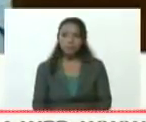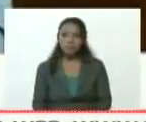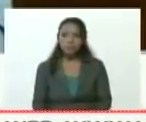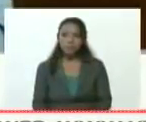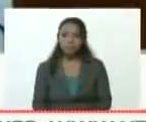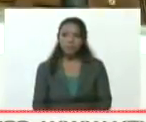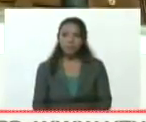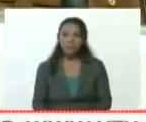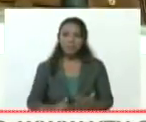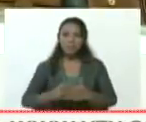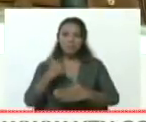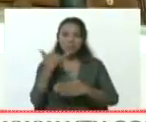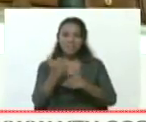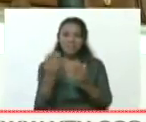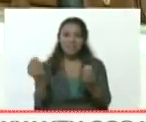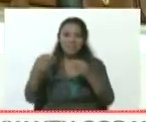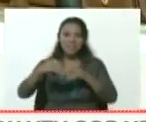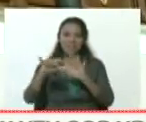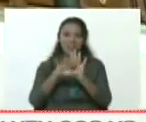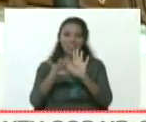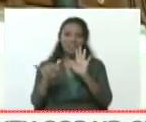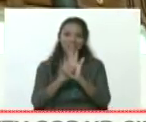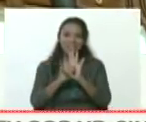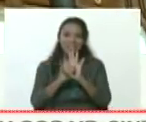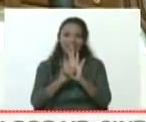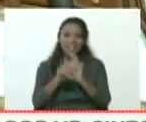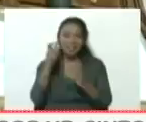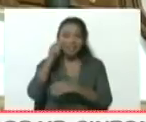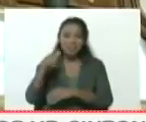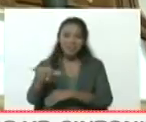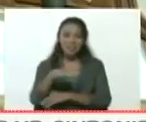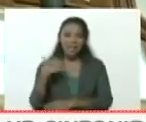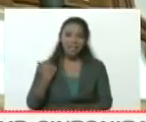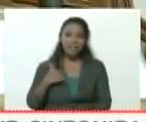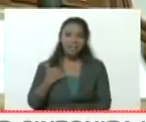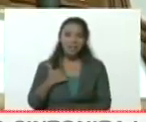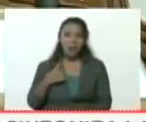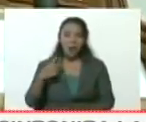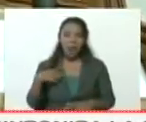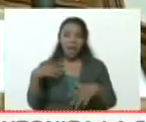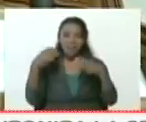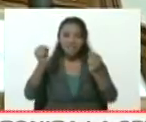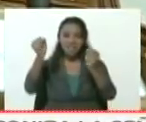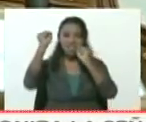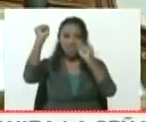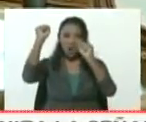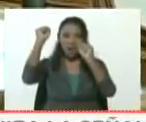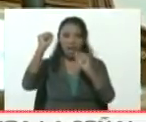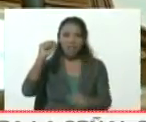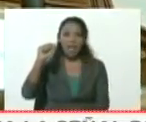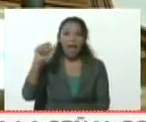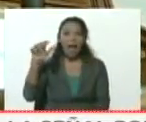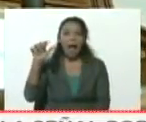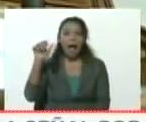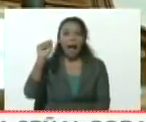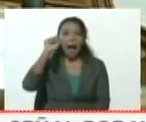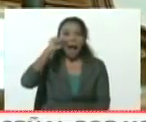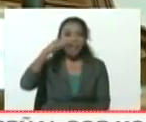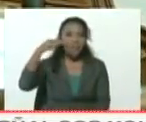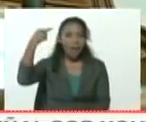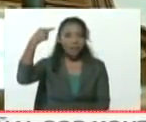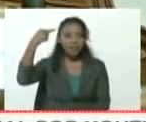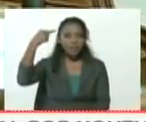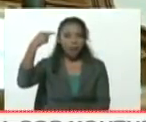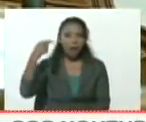Proyecto de acuerdo constituyente en salutación al pueblo argentino por la victoria de Alberto Fernández en la elección presidencial